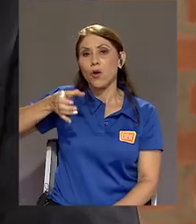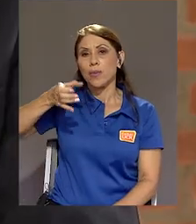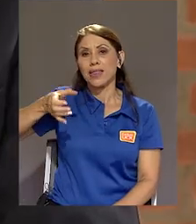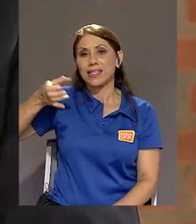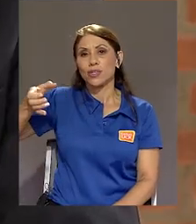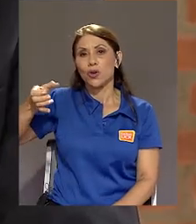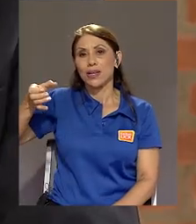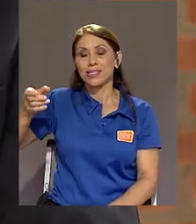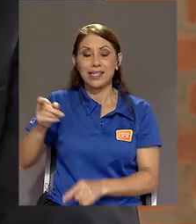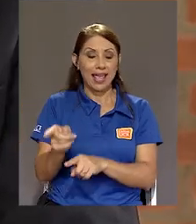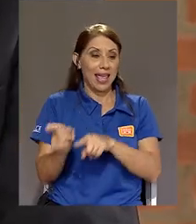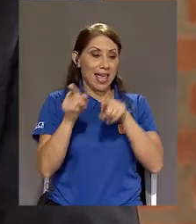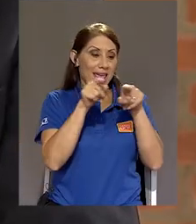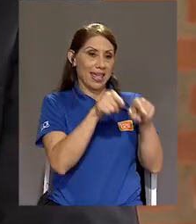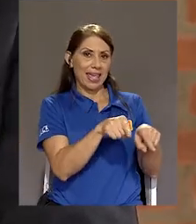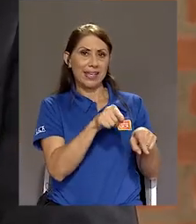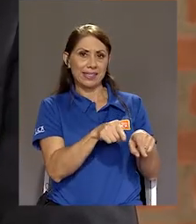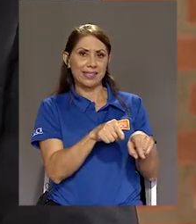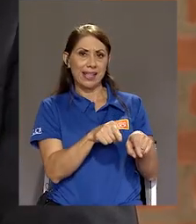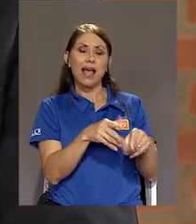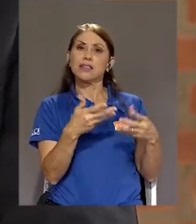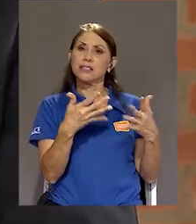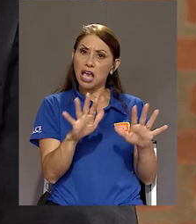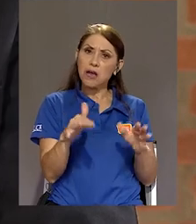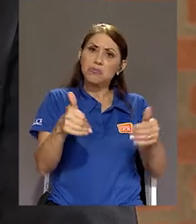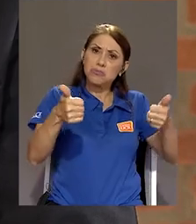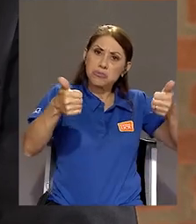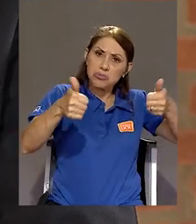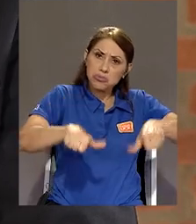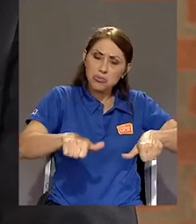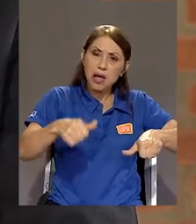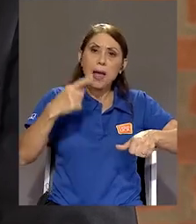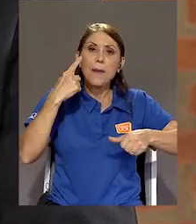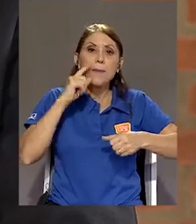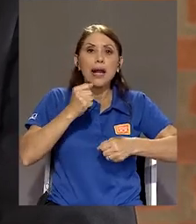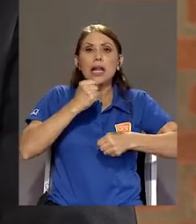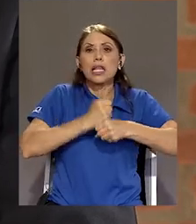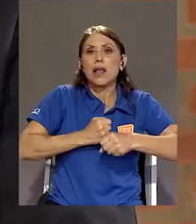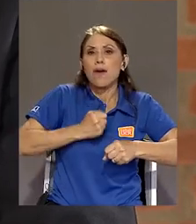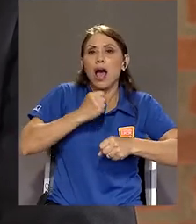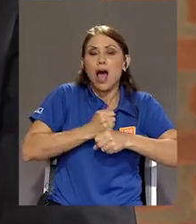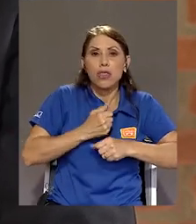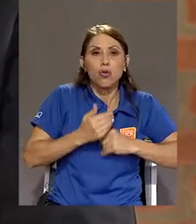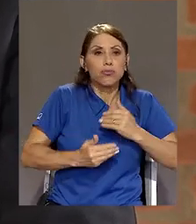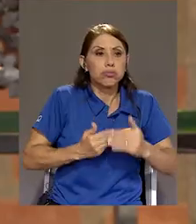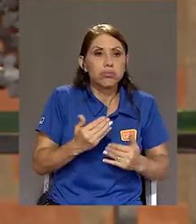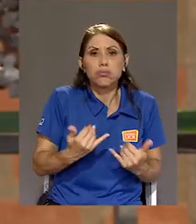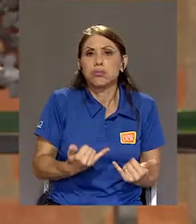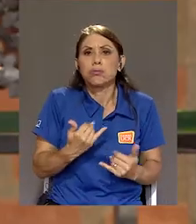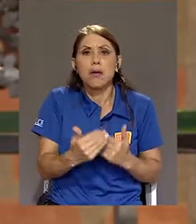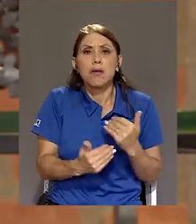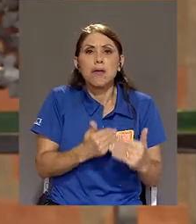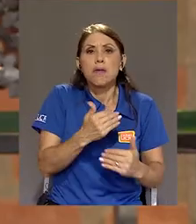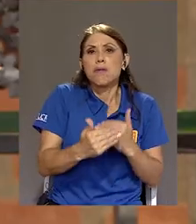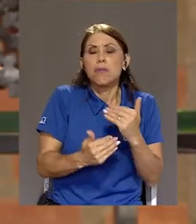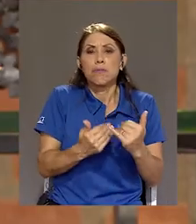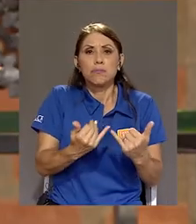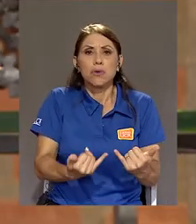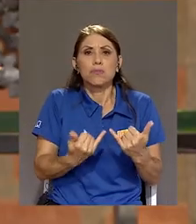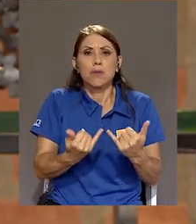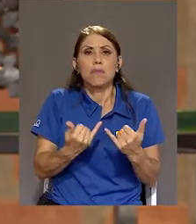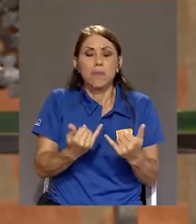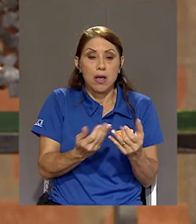esta hemos llegado a un acuerdo para ir trabajando sobre la marcha, y sobre la marcha lo que vayamos resolviendo